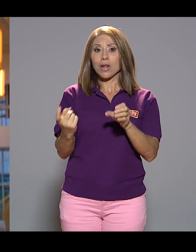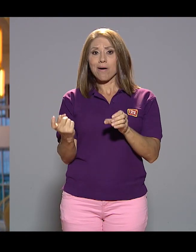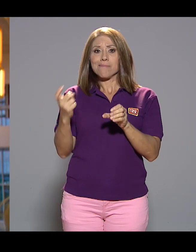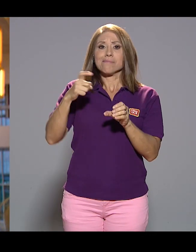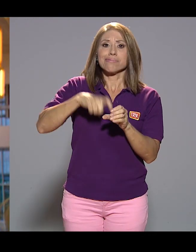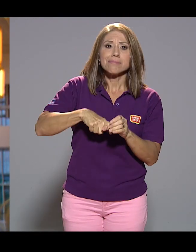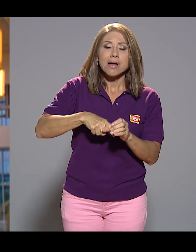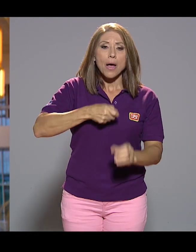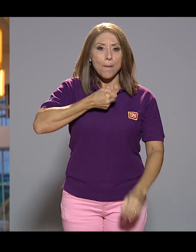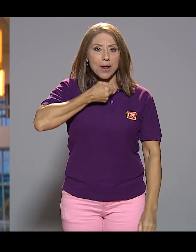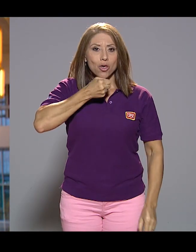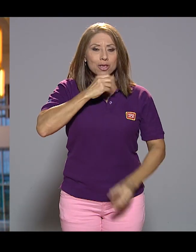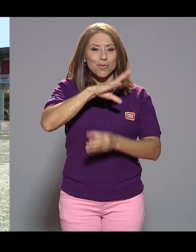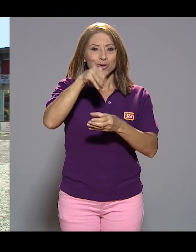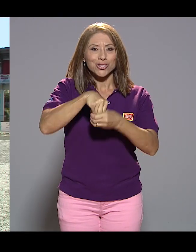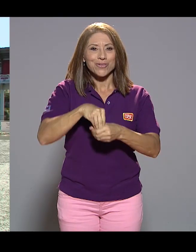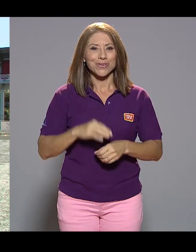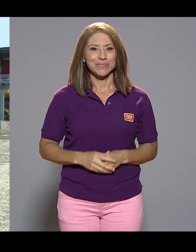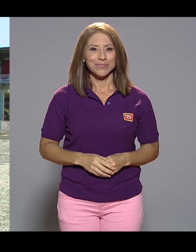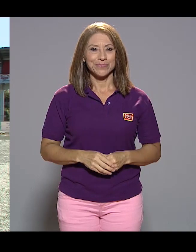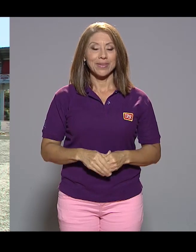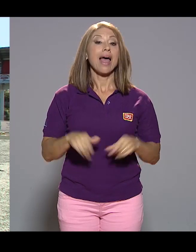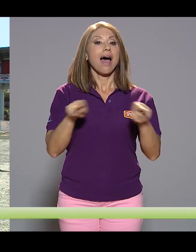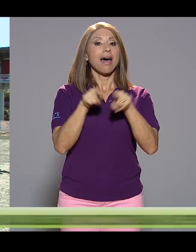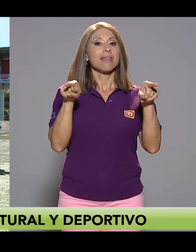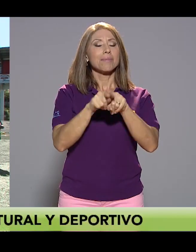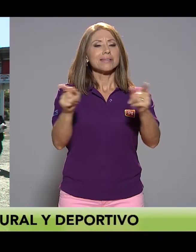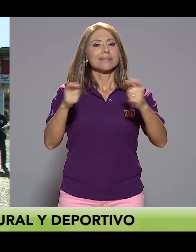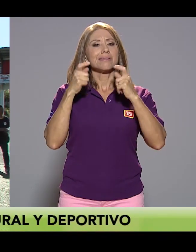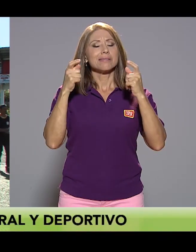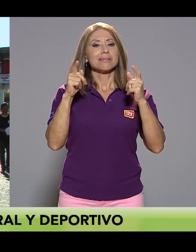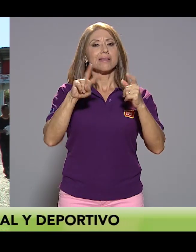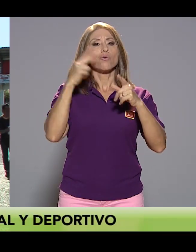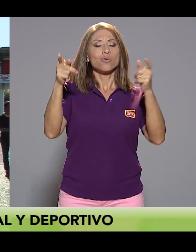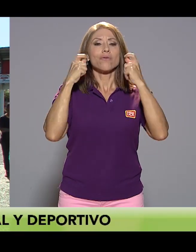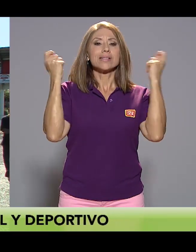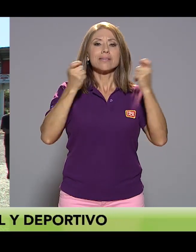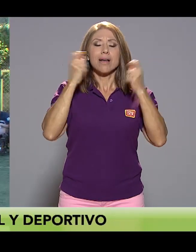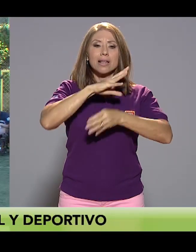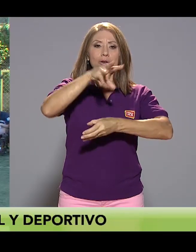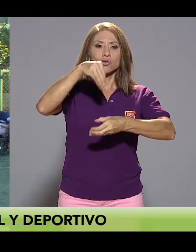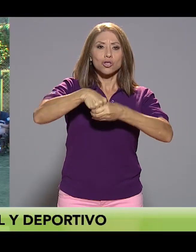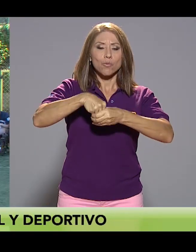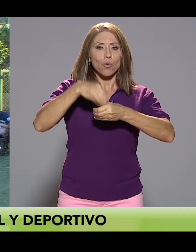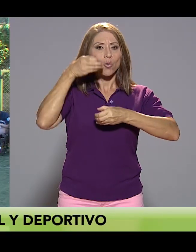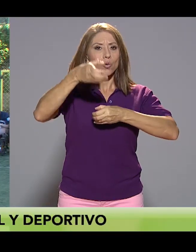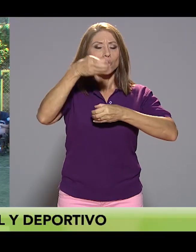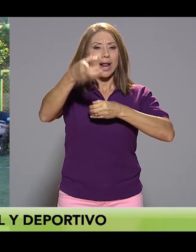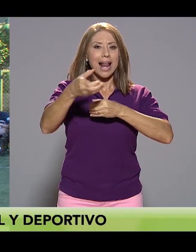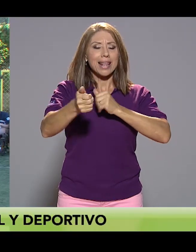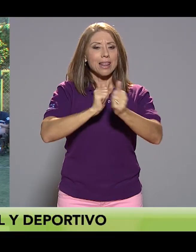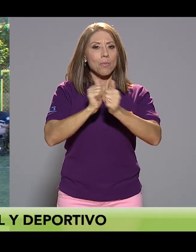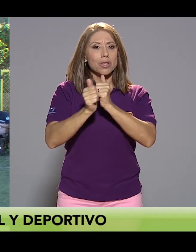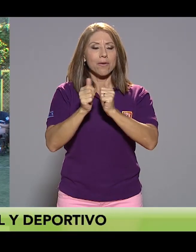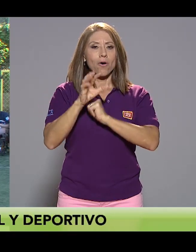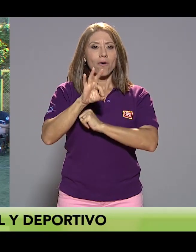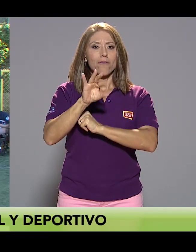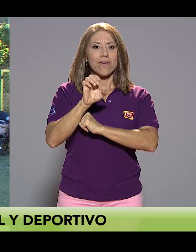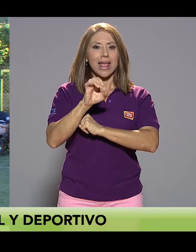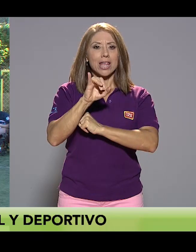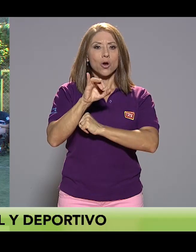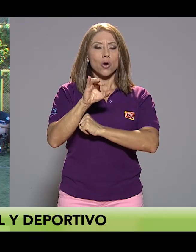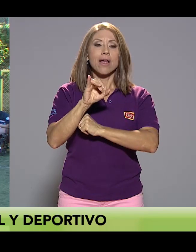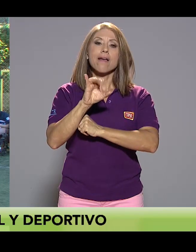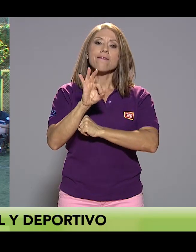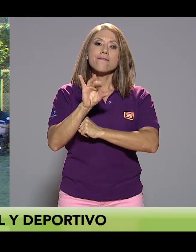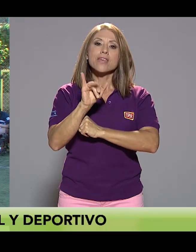introdujimos una categoría nueva, que es periodismo inclusivo. Además, se celebró el segundo Festival Inclusivo Cultural y Deportivo